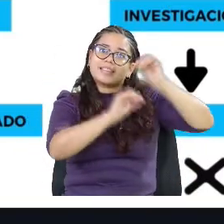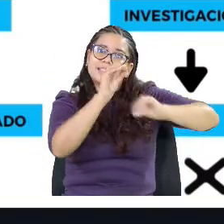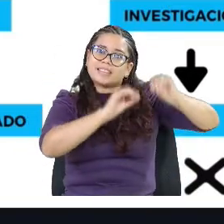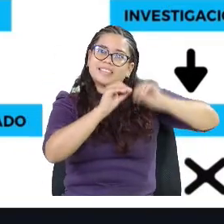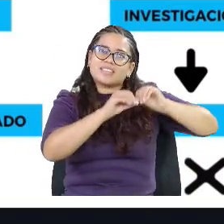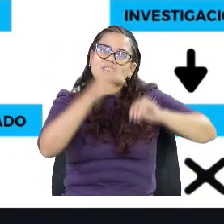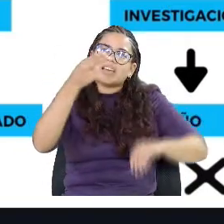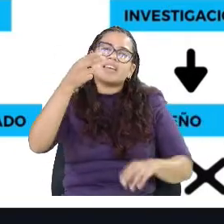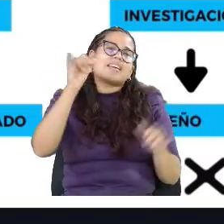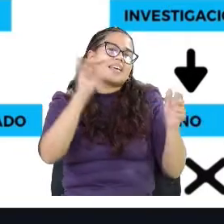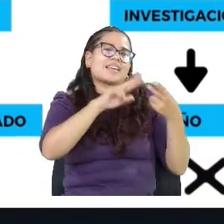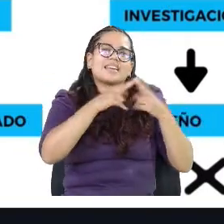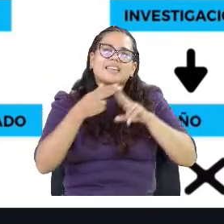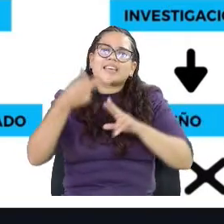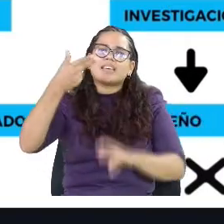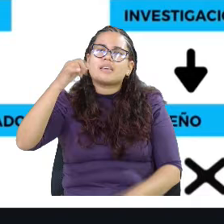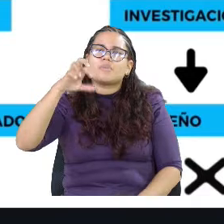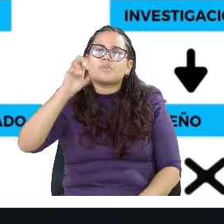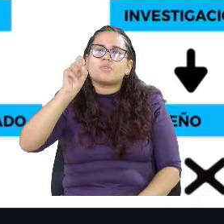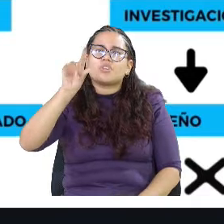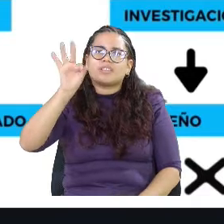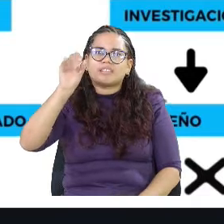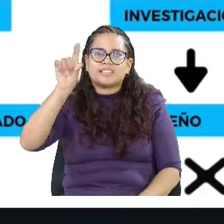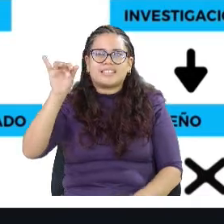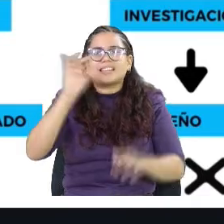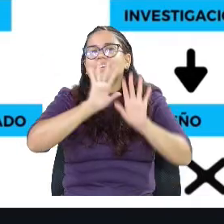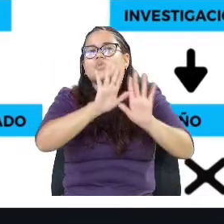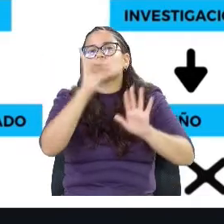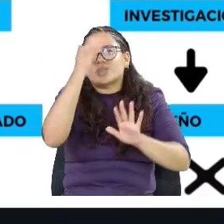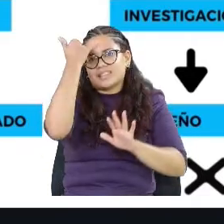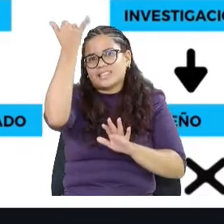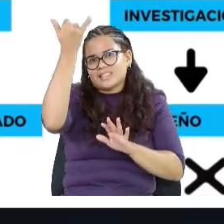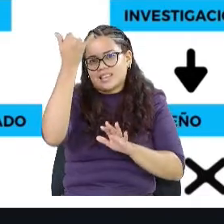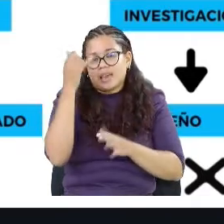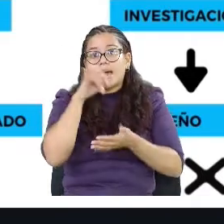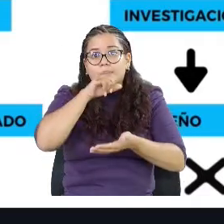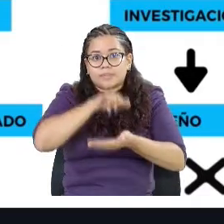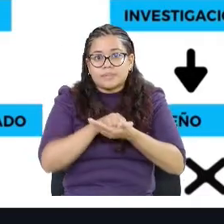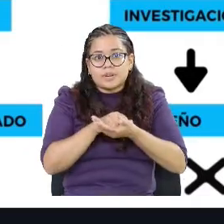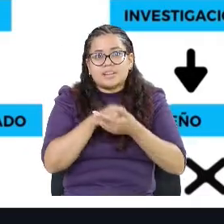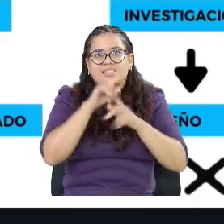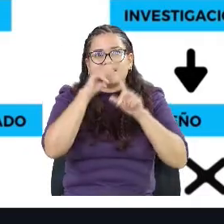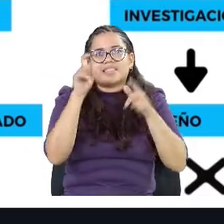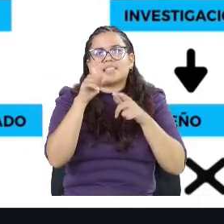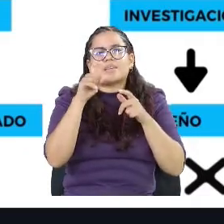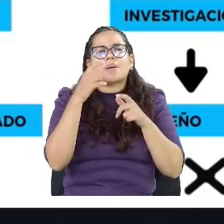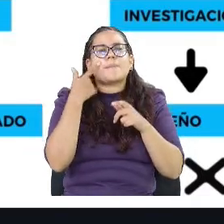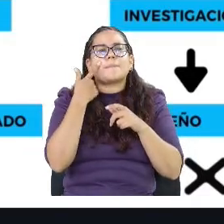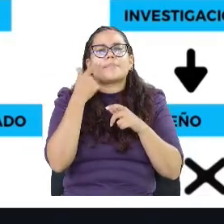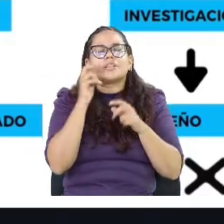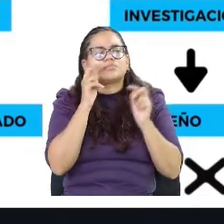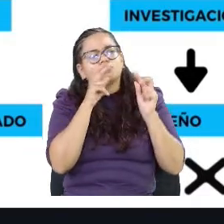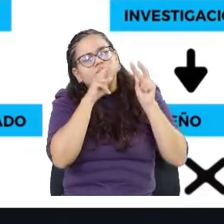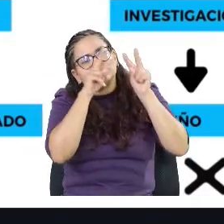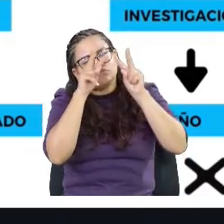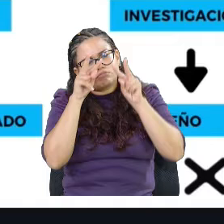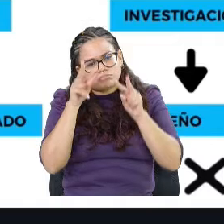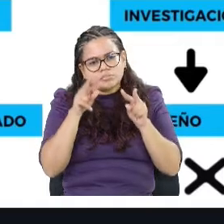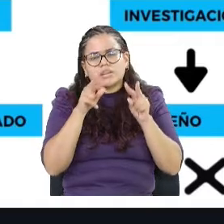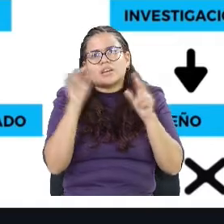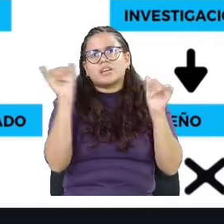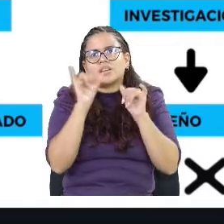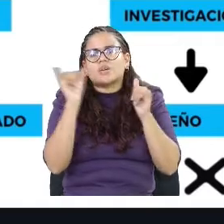idea, simplemente que aquí ya le estamos dando una forma geométrica a la que nosotros vamos